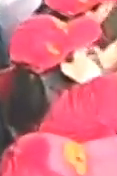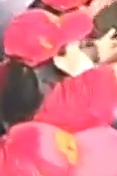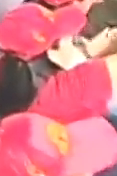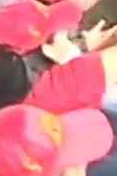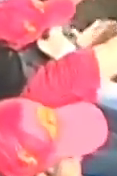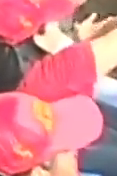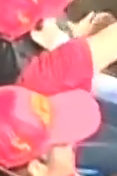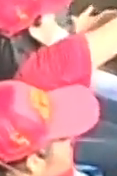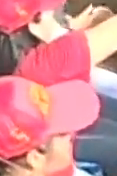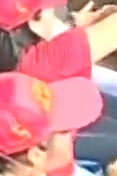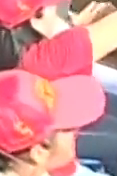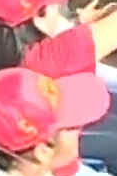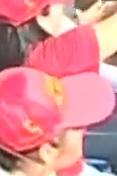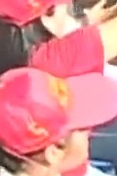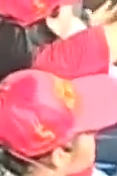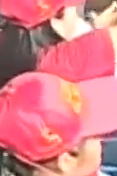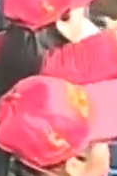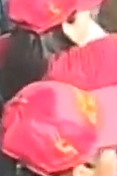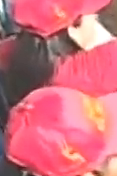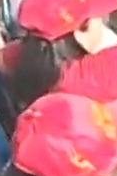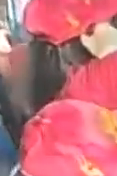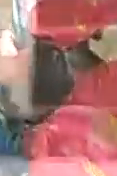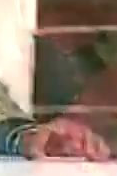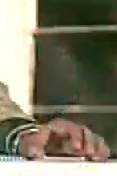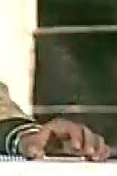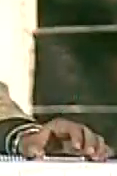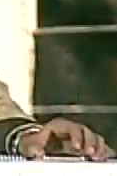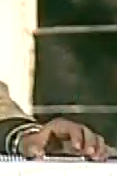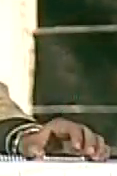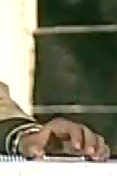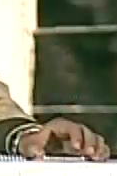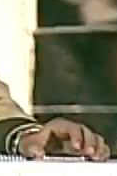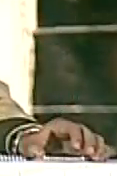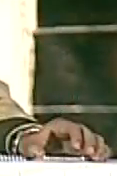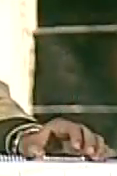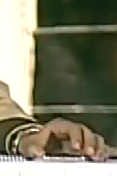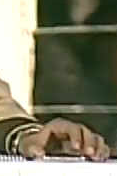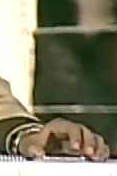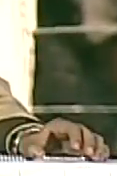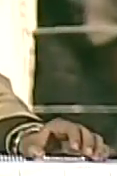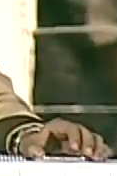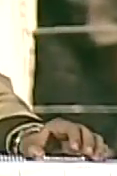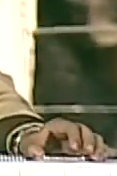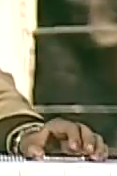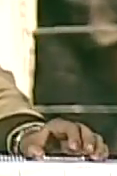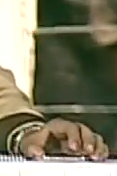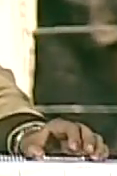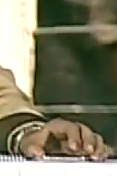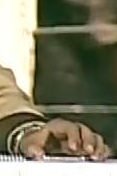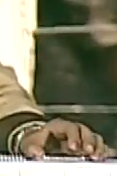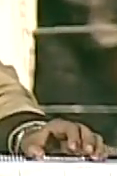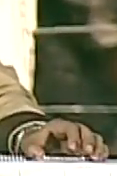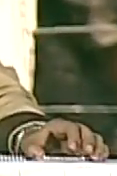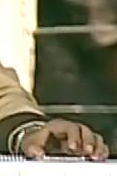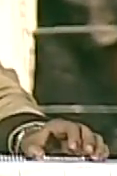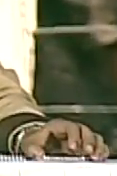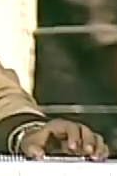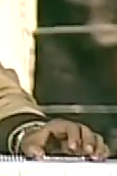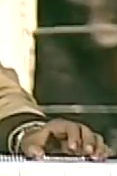Con Yuneibi de Sabaneta viene, de Barina. Le damos un aplauso y decimos, comuna,